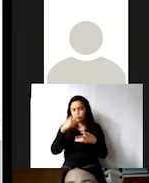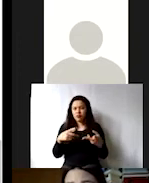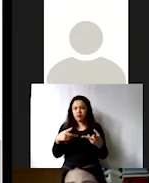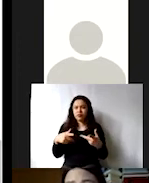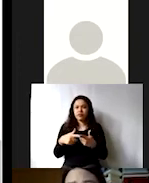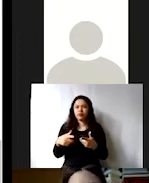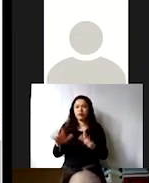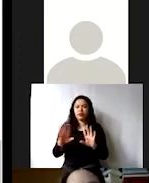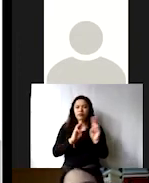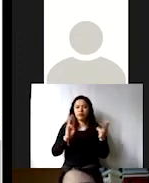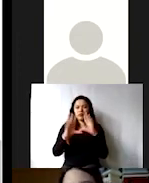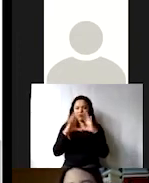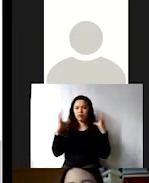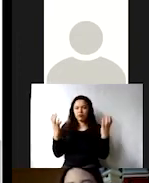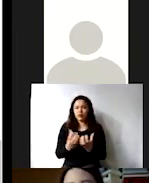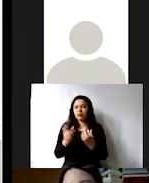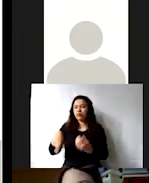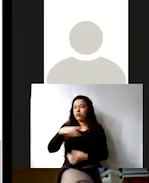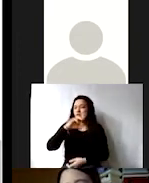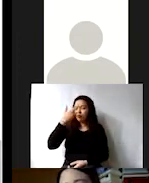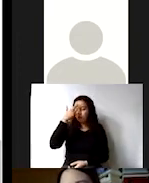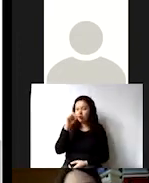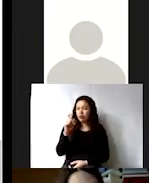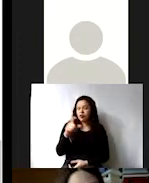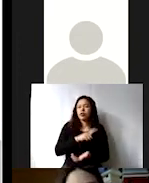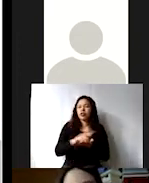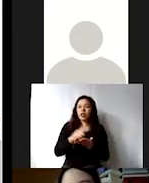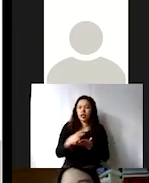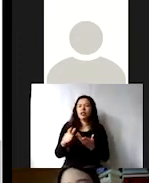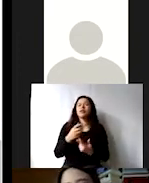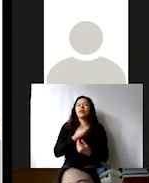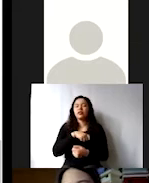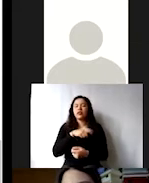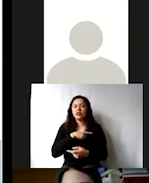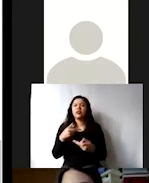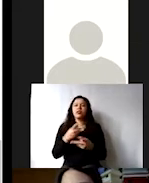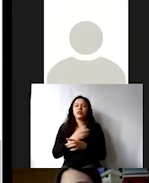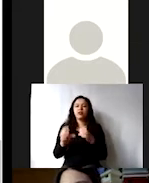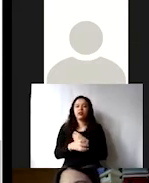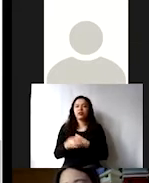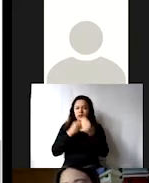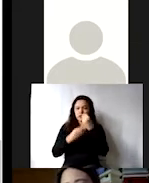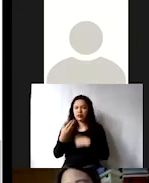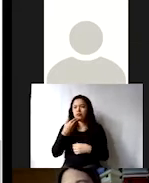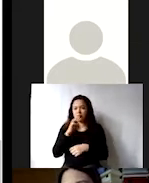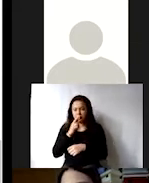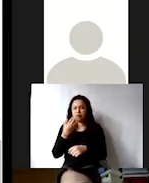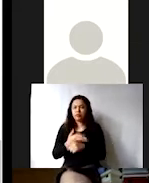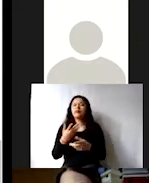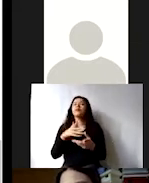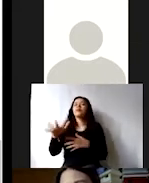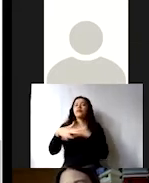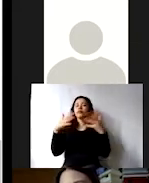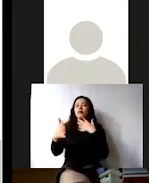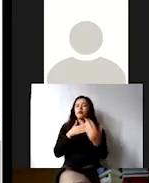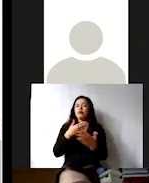de planeta, que si recordarán es agua limpia y saneamiento, producción y consumo responsable, acción por el